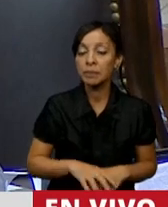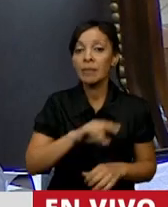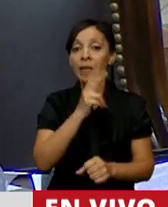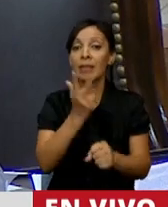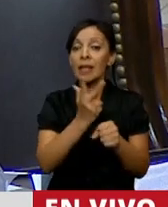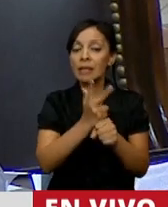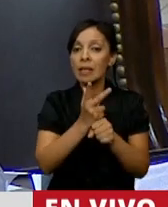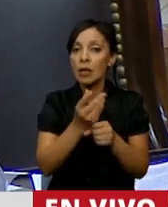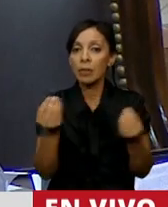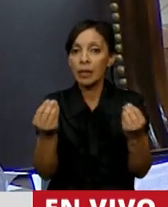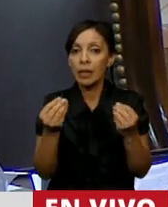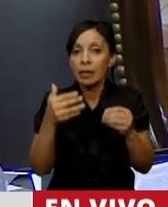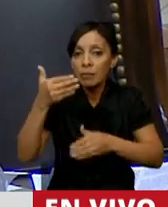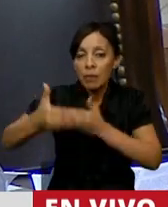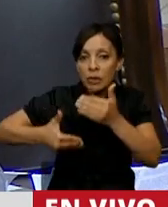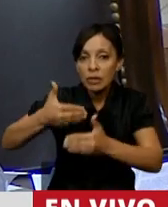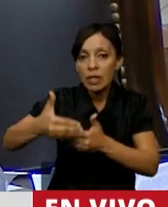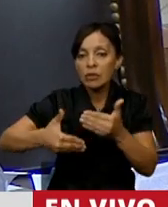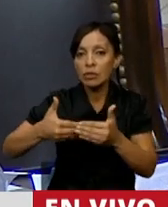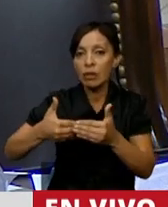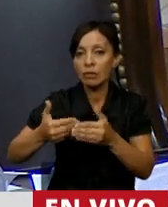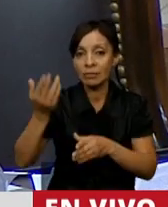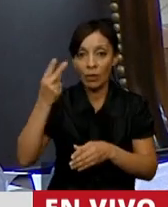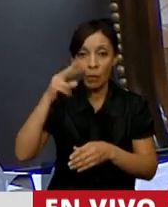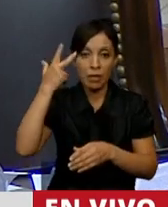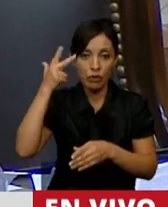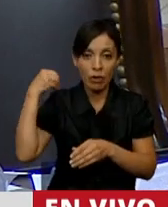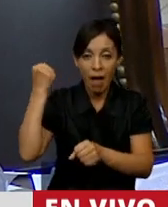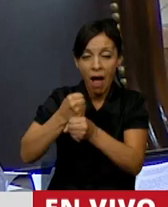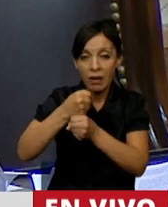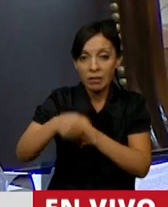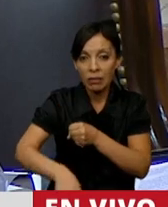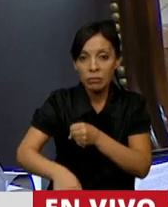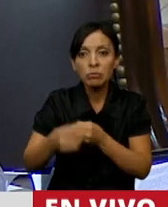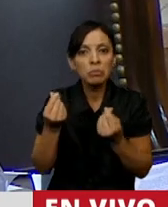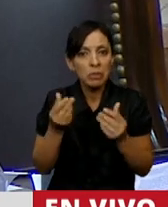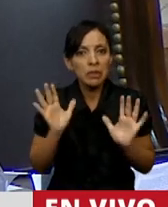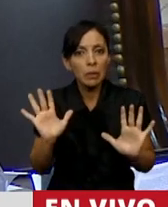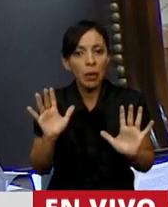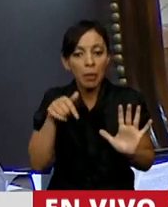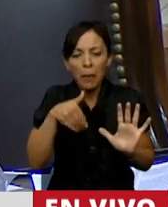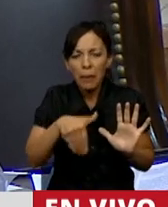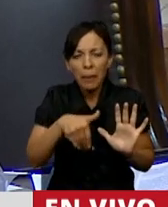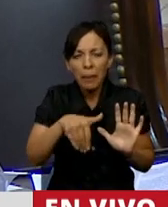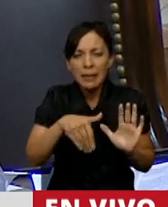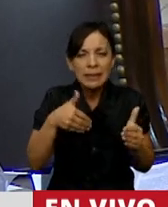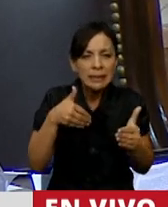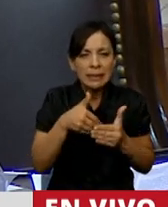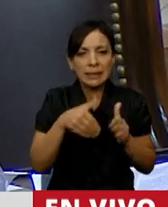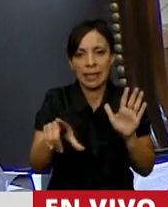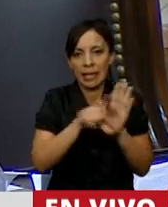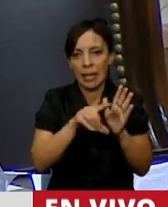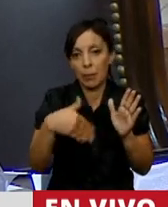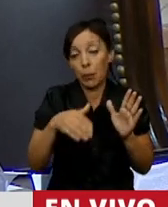importante, es porque todo este proceso finalmente sirvió para que hoy estemos más cerca de que sea ley. Esta